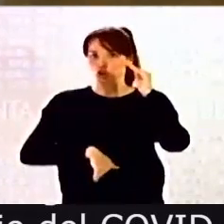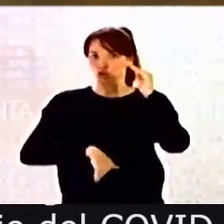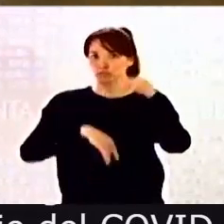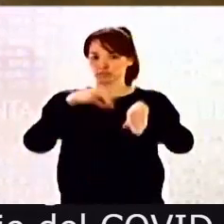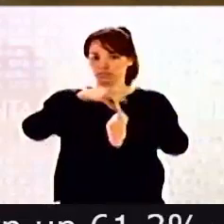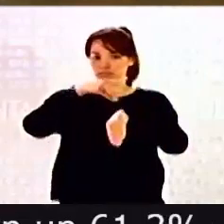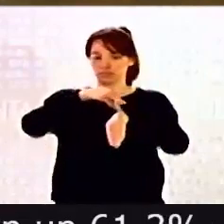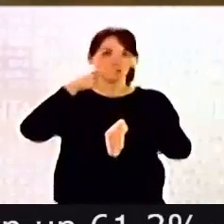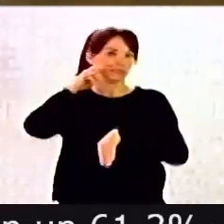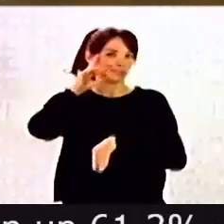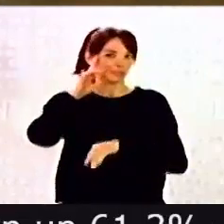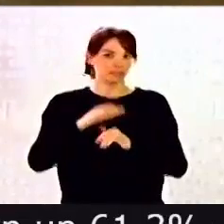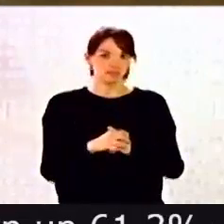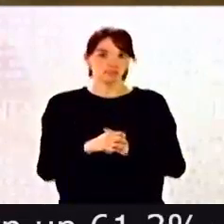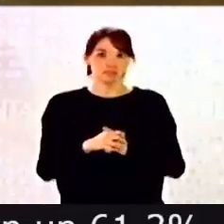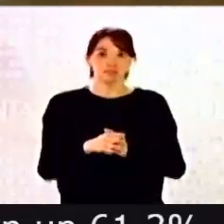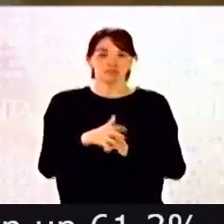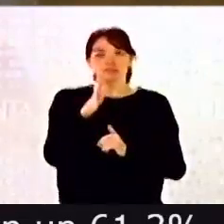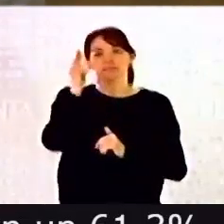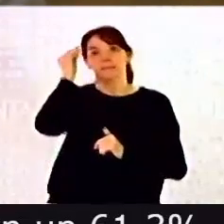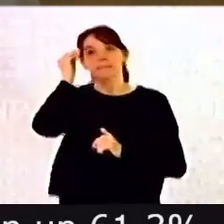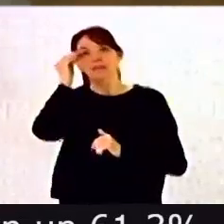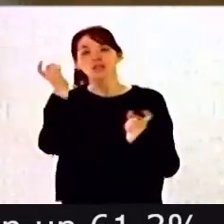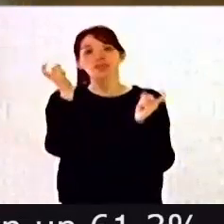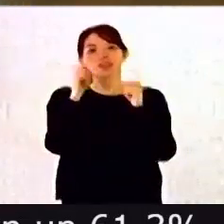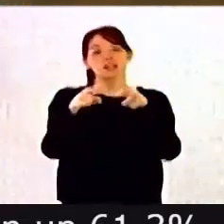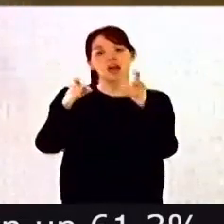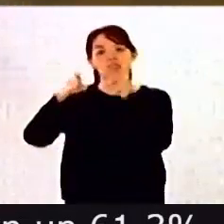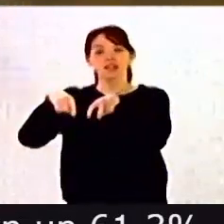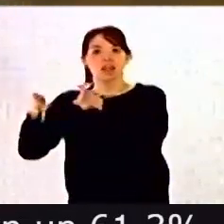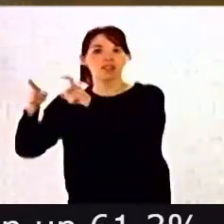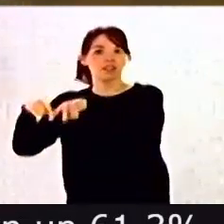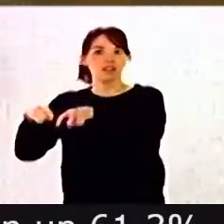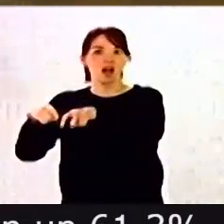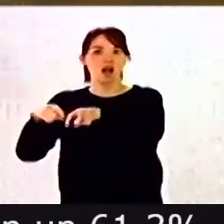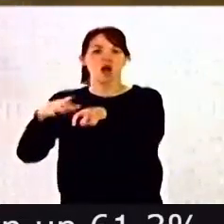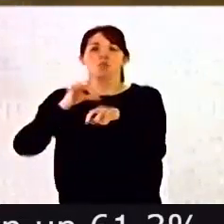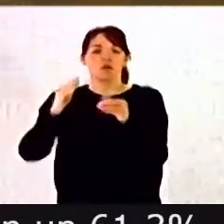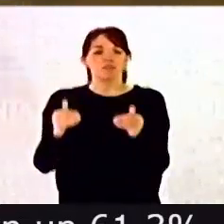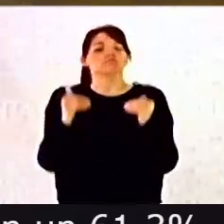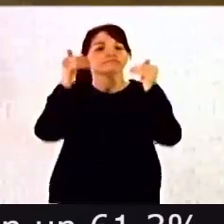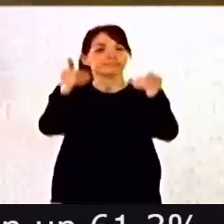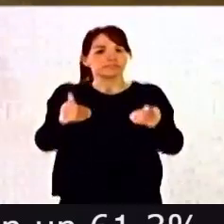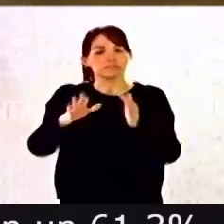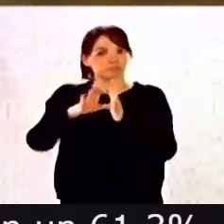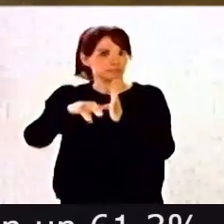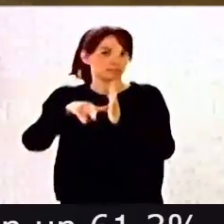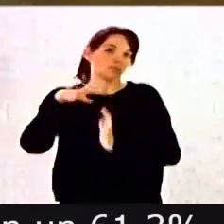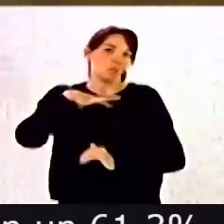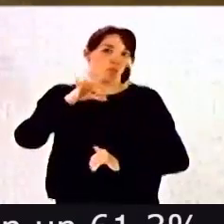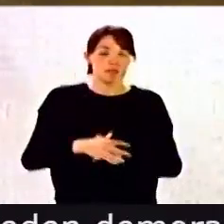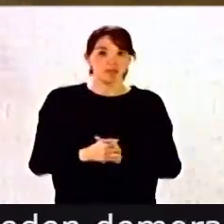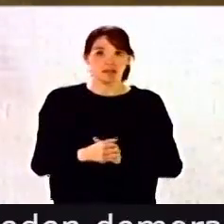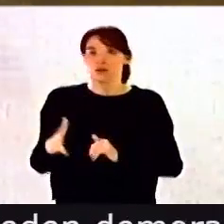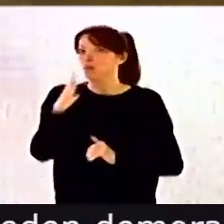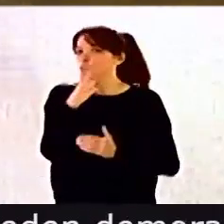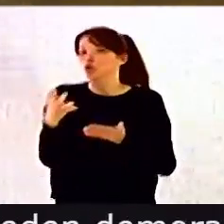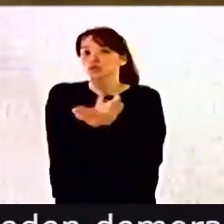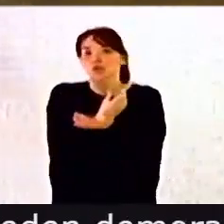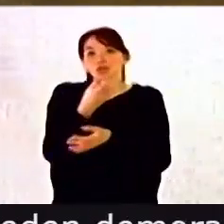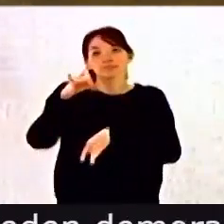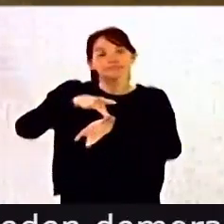Entendemos que son las consultas externas programadas, aquellas que se pueden demorar, porque toda la actividad urgente,